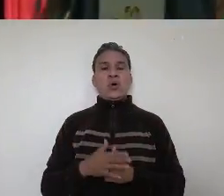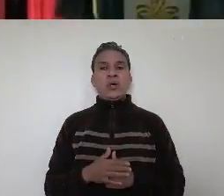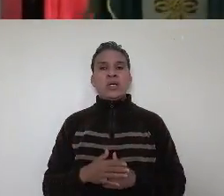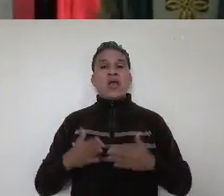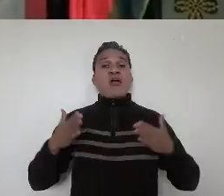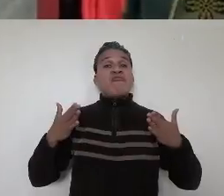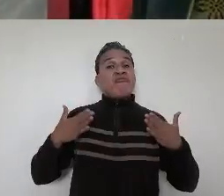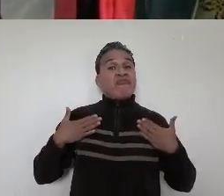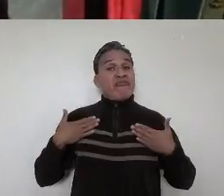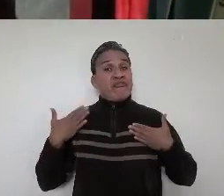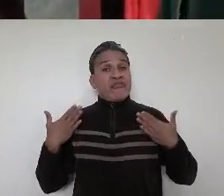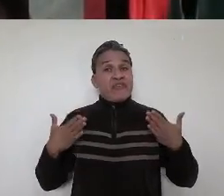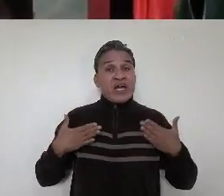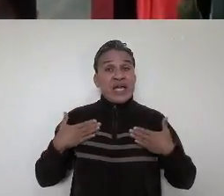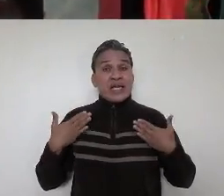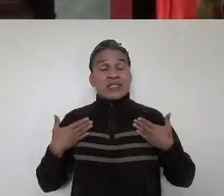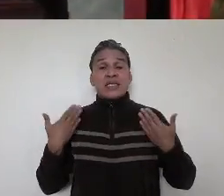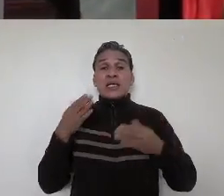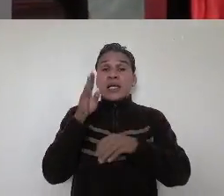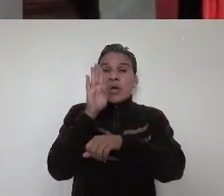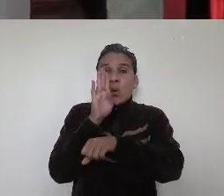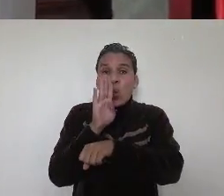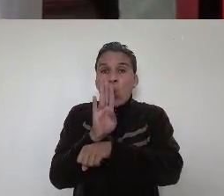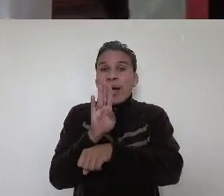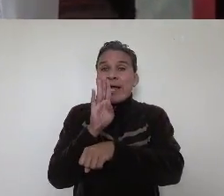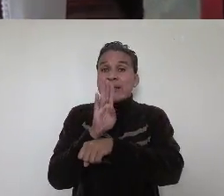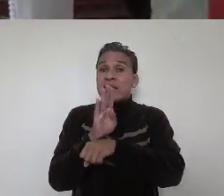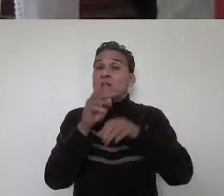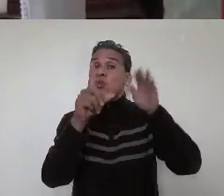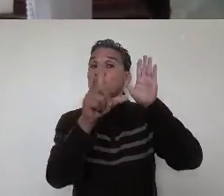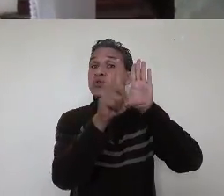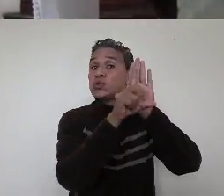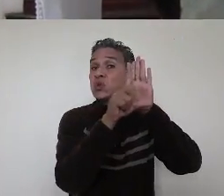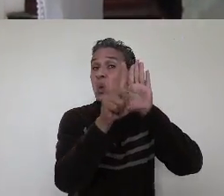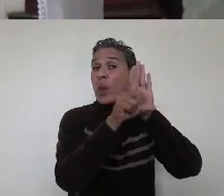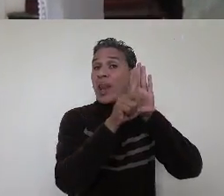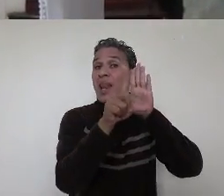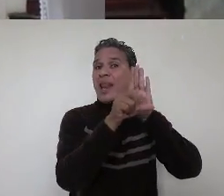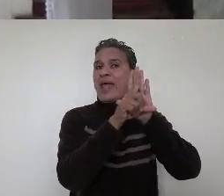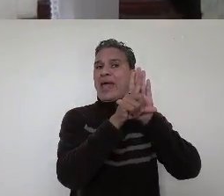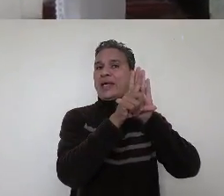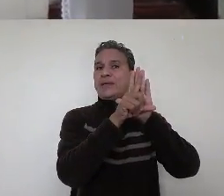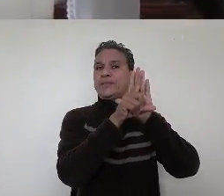Señor. Dichoso el que guardando sus